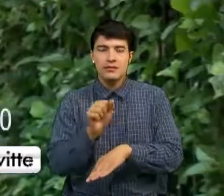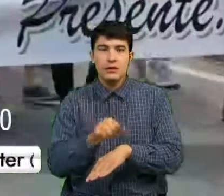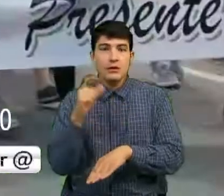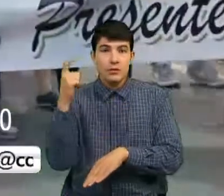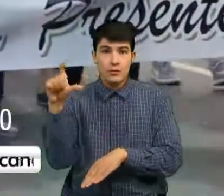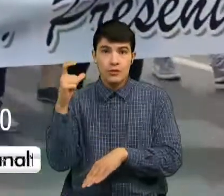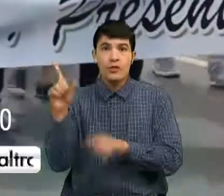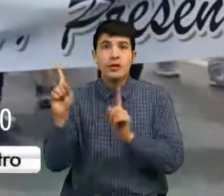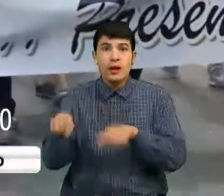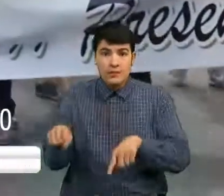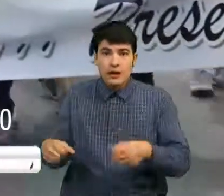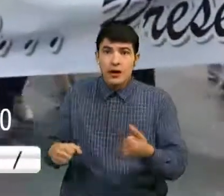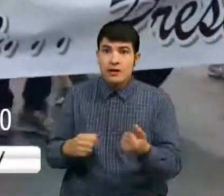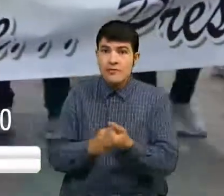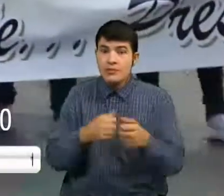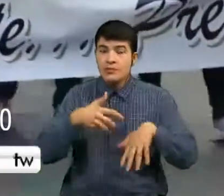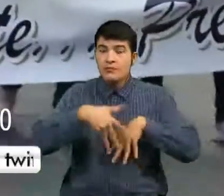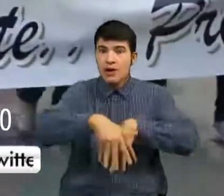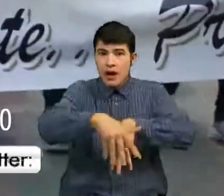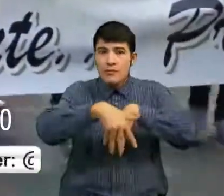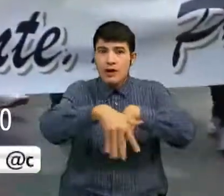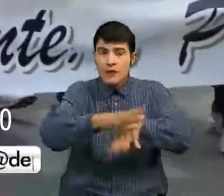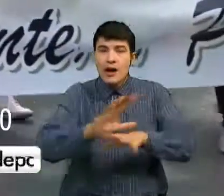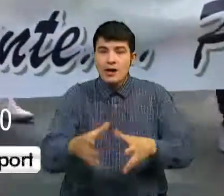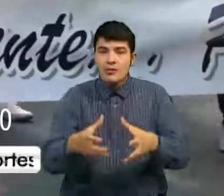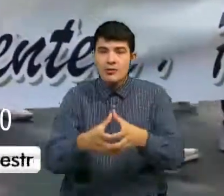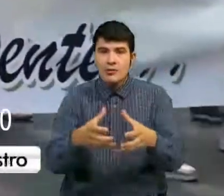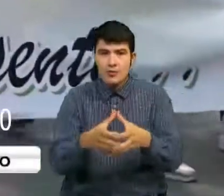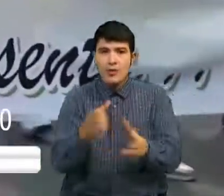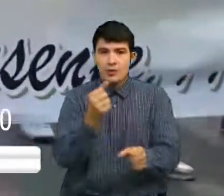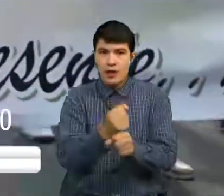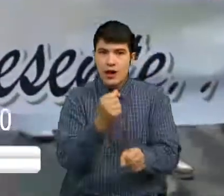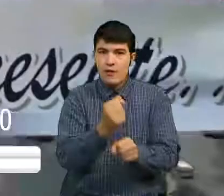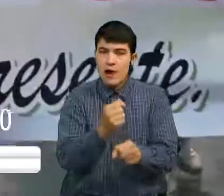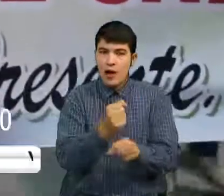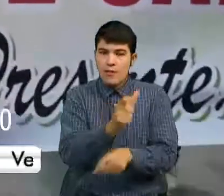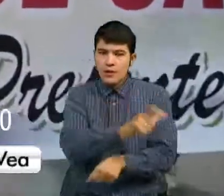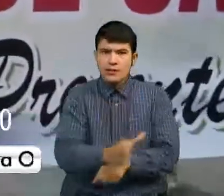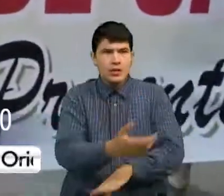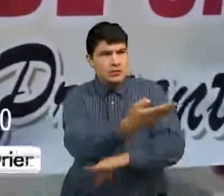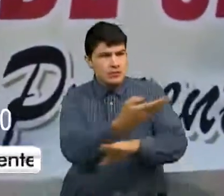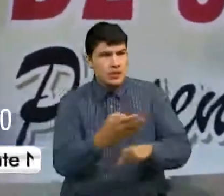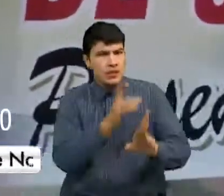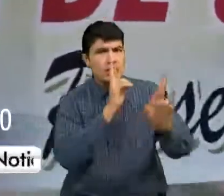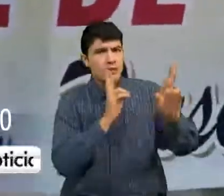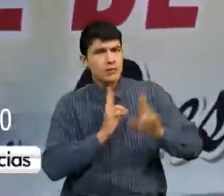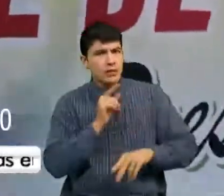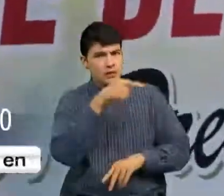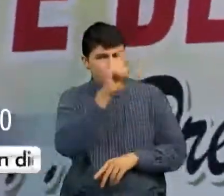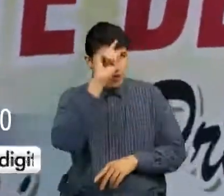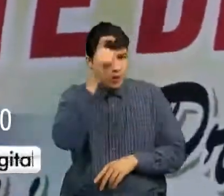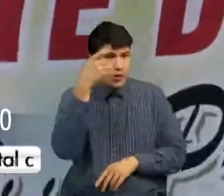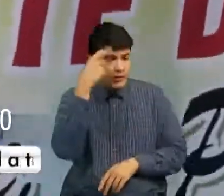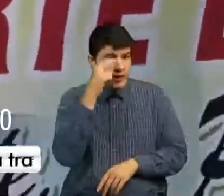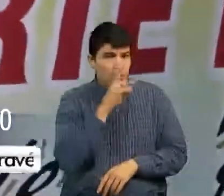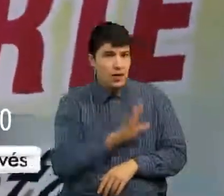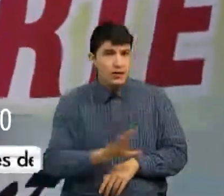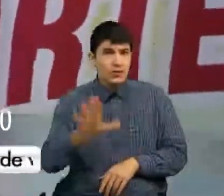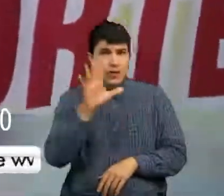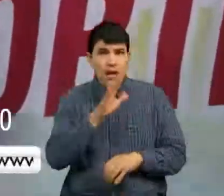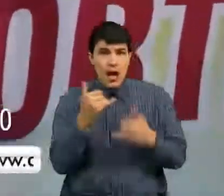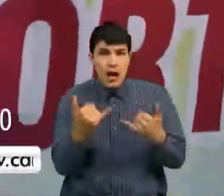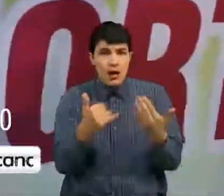unió a estas movilizaciones por parte de la Central Obrera de Trabajadores, que están exigiendo una respuesta por parte del Gobierno Nacional ante el